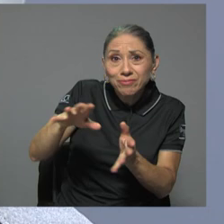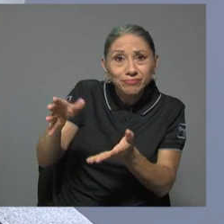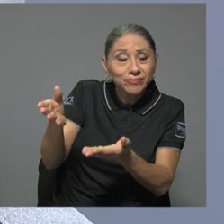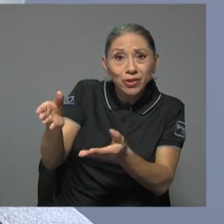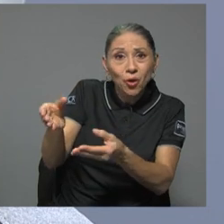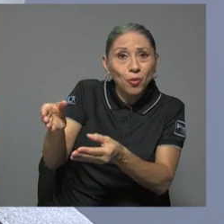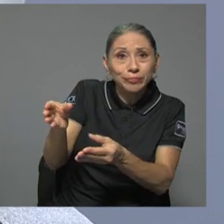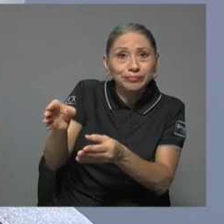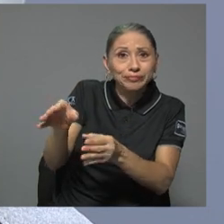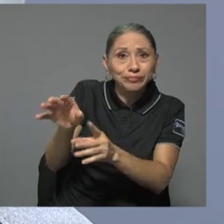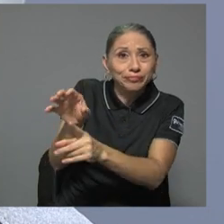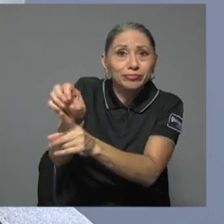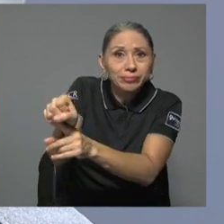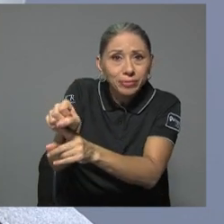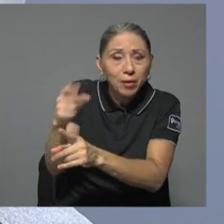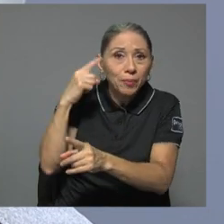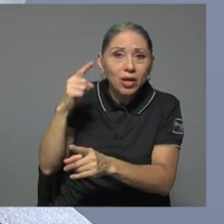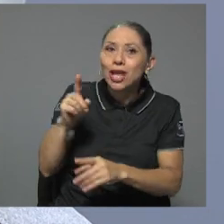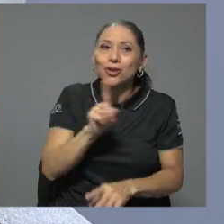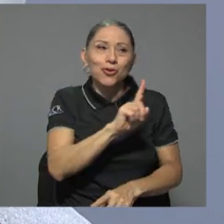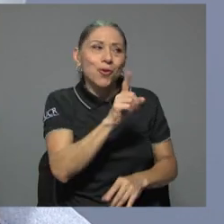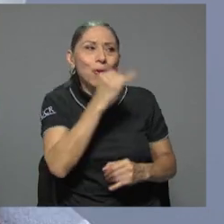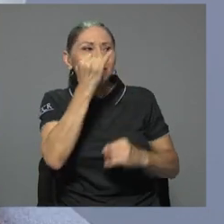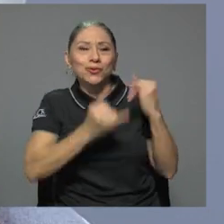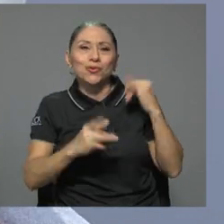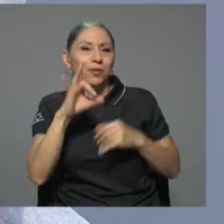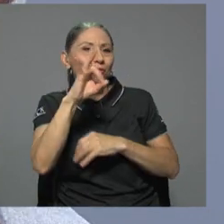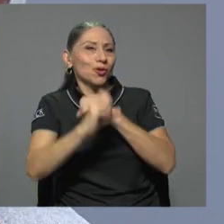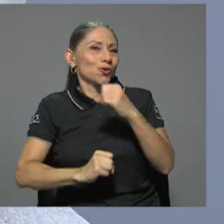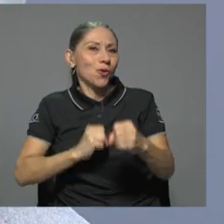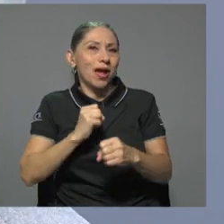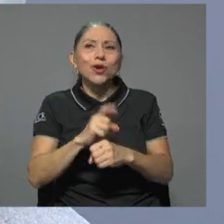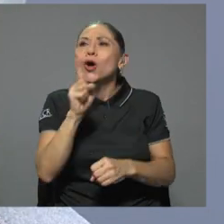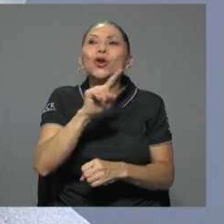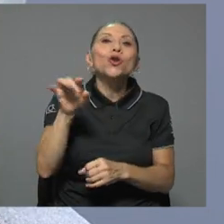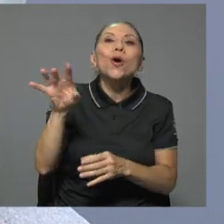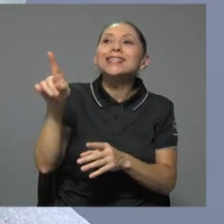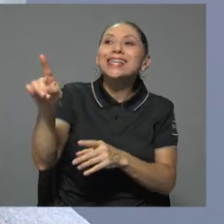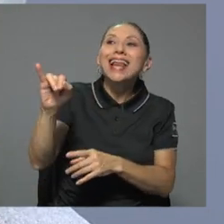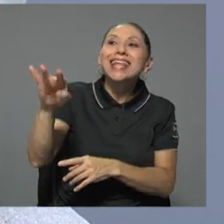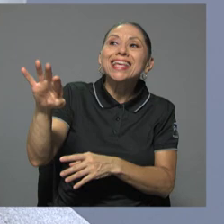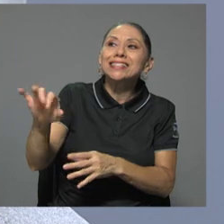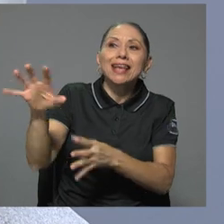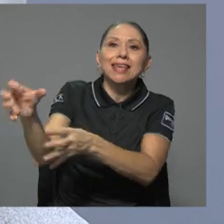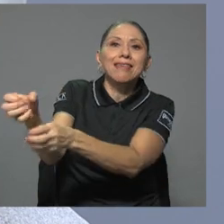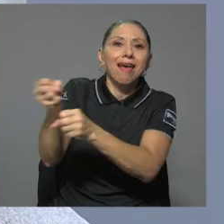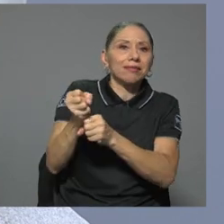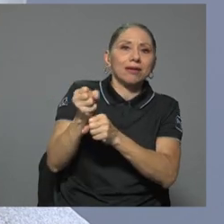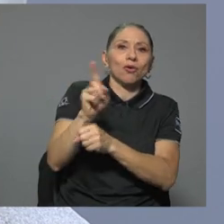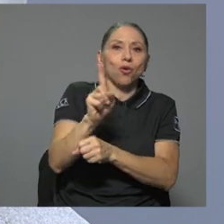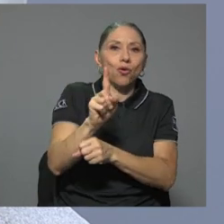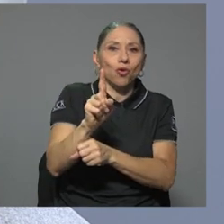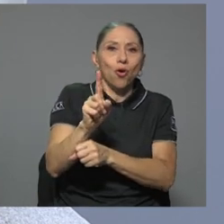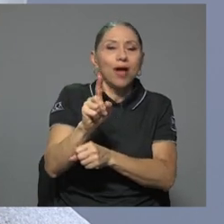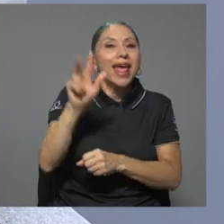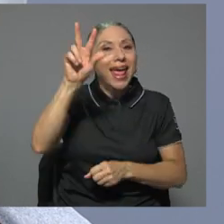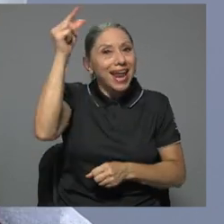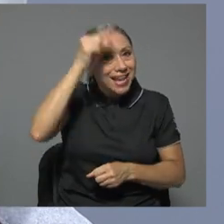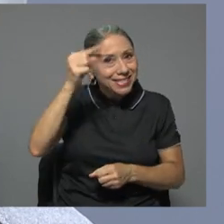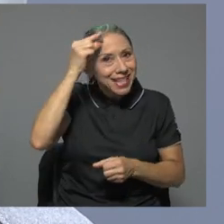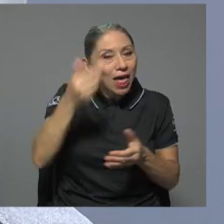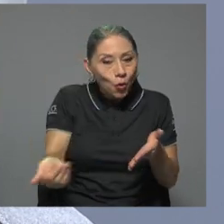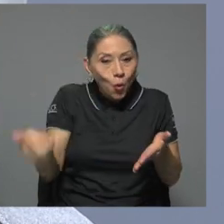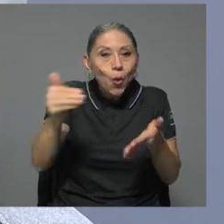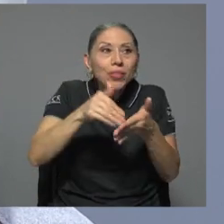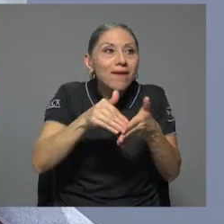estos últimos 8 años no lo hago pero bueno no es quitárselo verdad es el estado es el que recupera las frecuencias